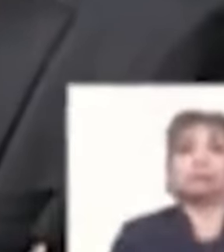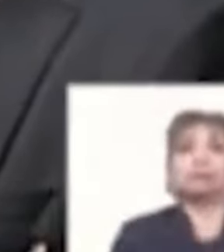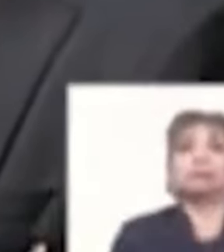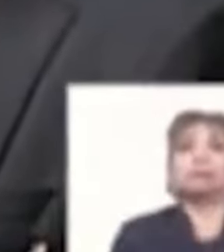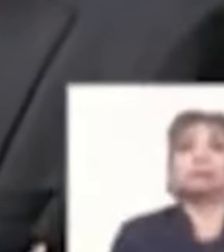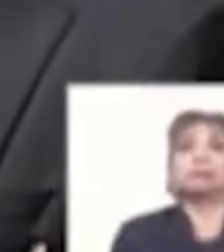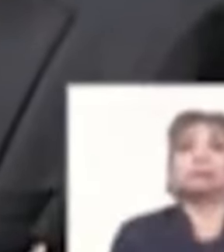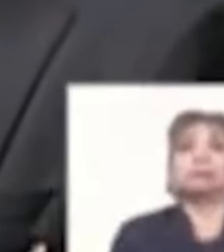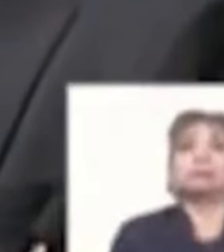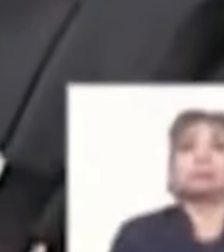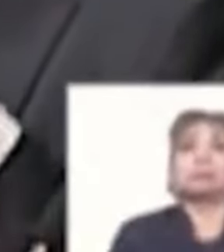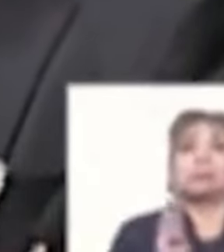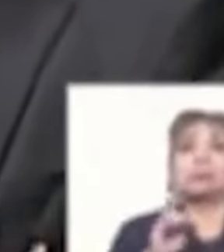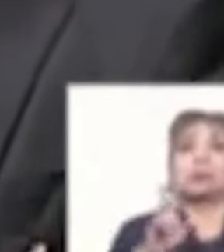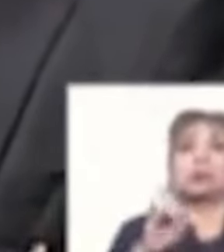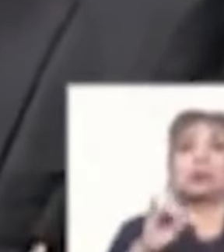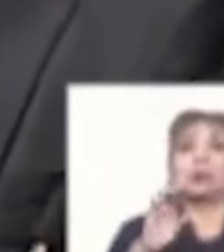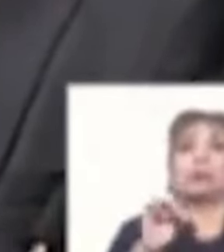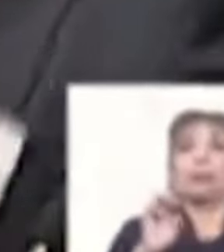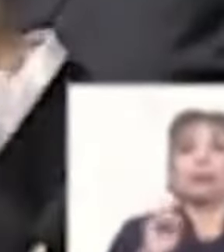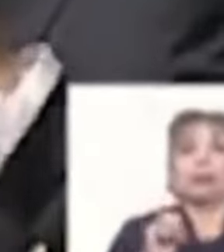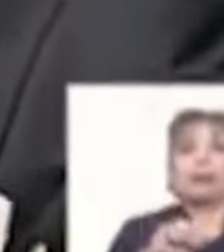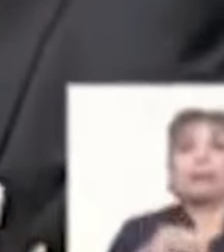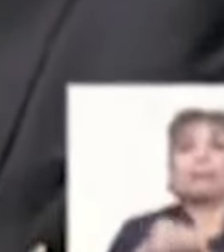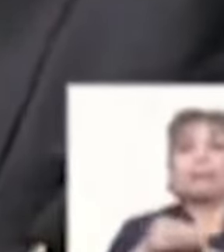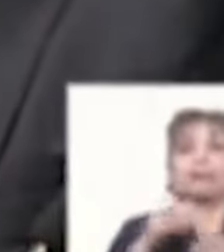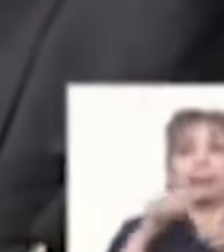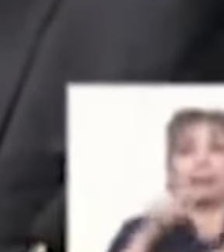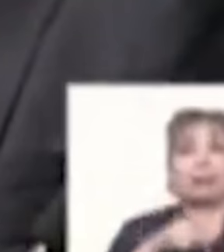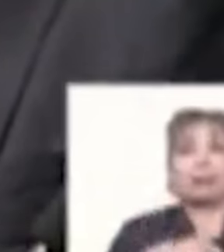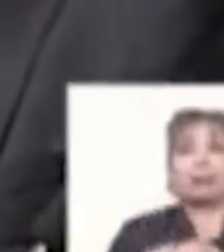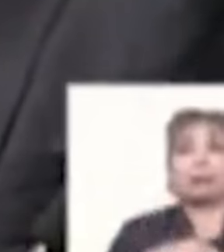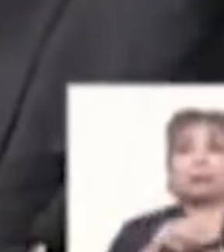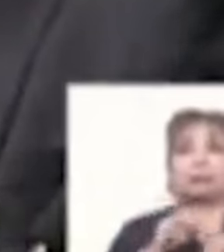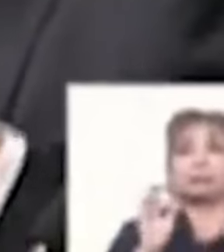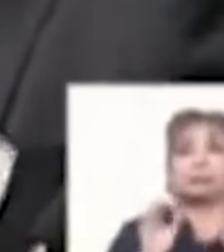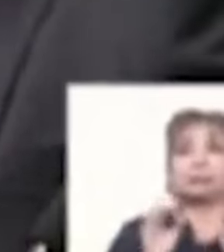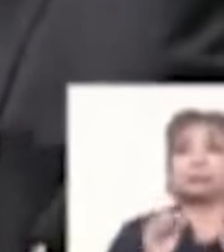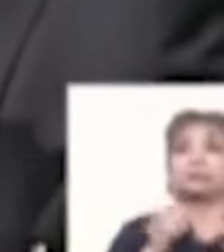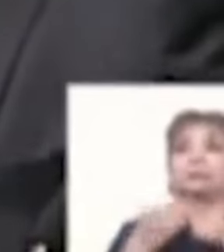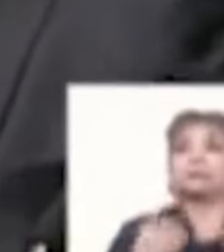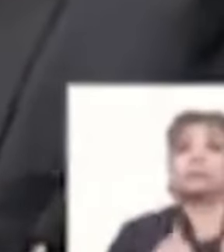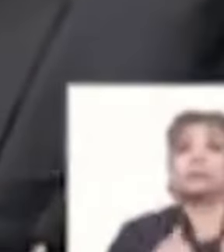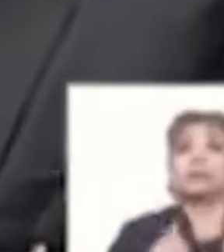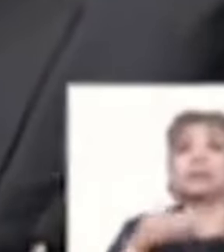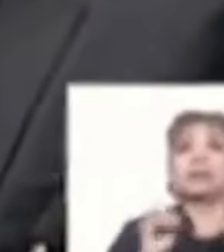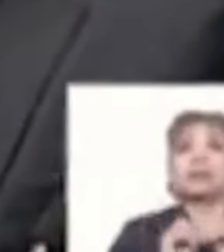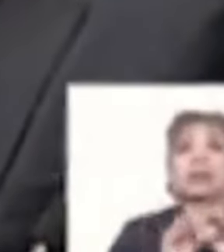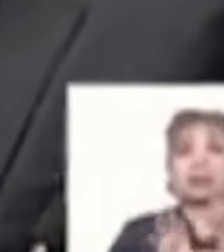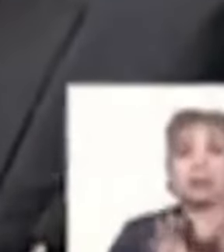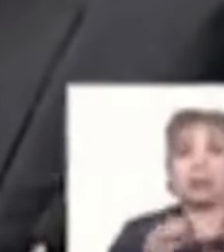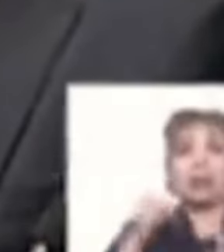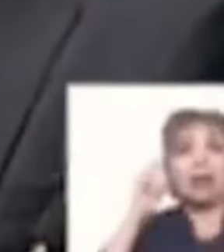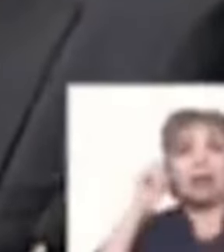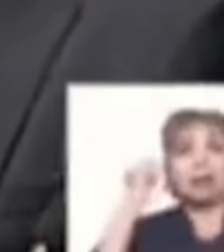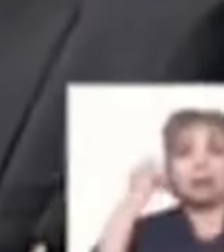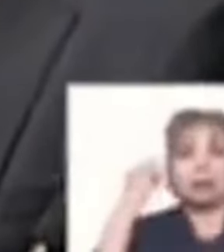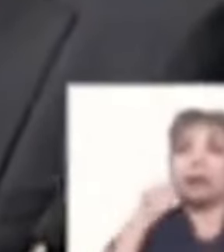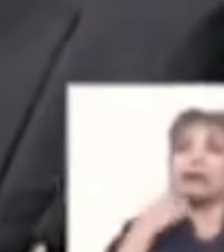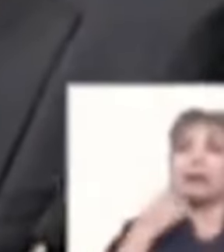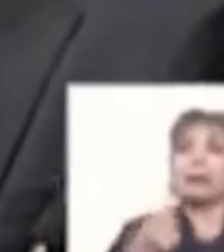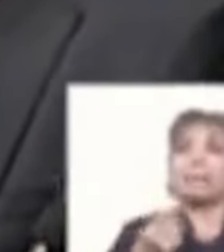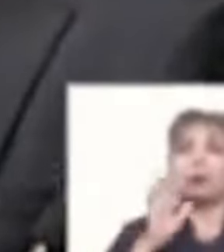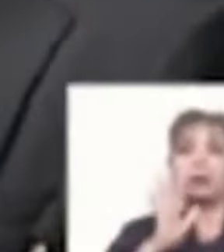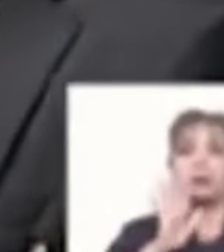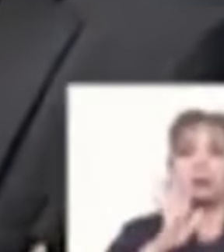que el señor Blume Fortini, en la Comisión Especial, en el momento que se designa, tenía claramente la interpretación de que era por